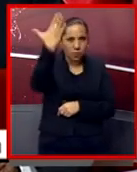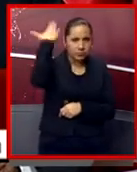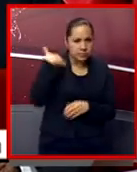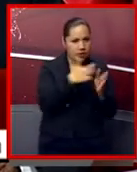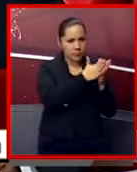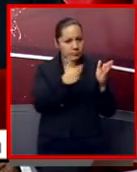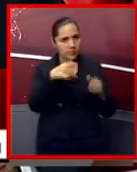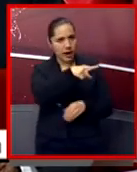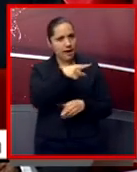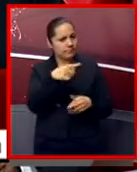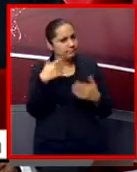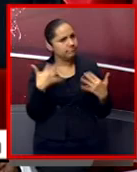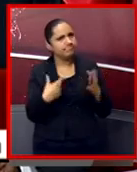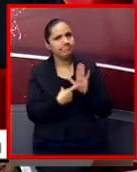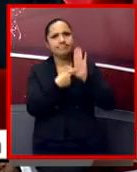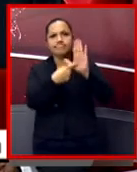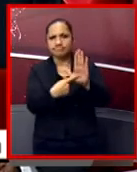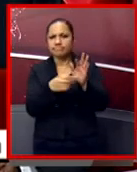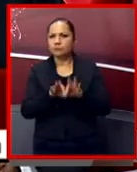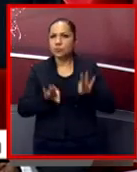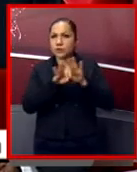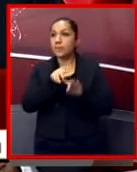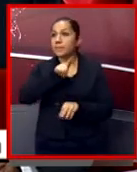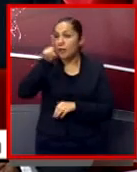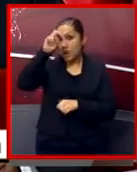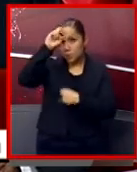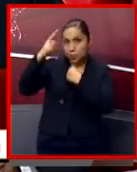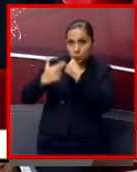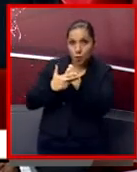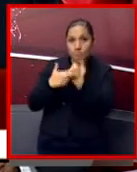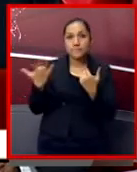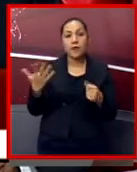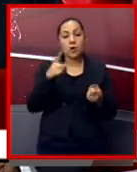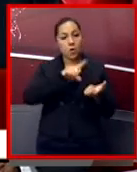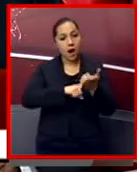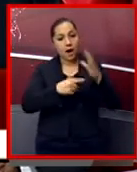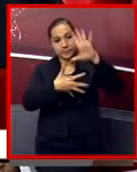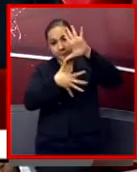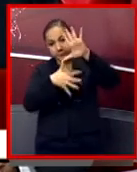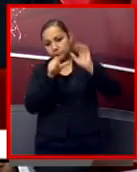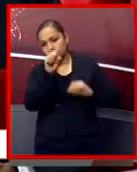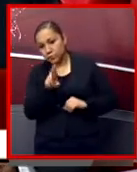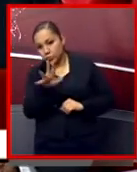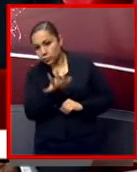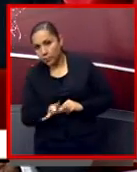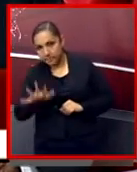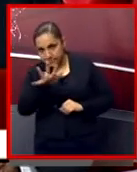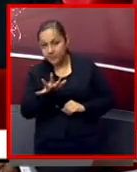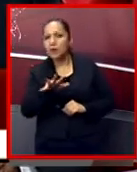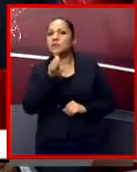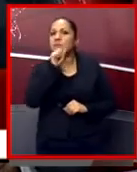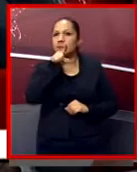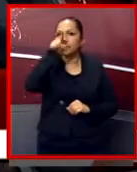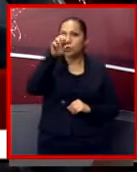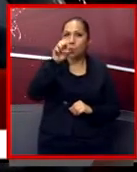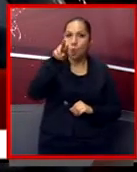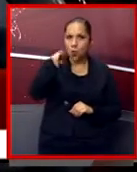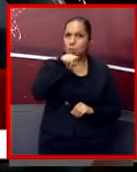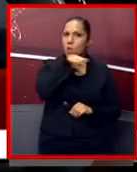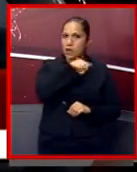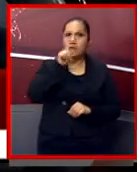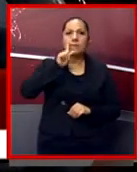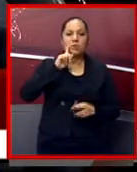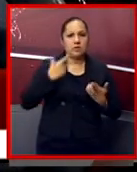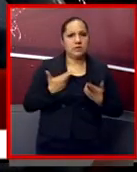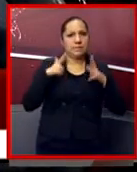el corazón de Europa que en el sur continental, en nuestro sur continental, que ante la Organización de las